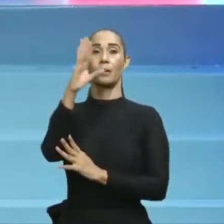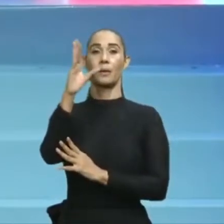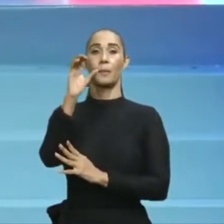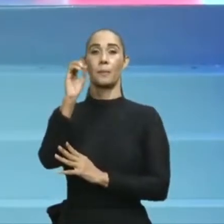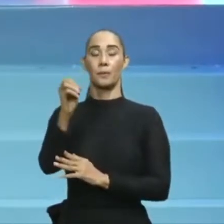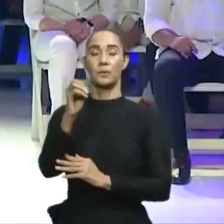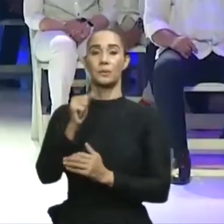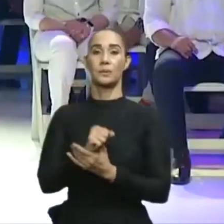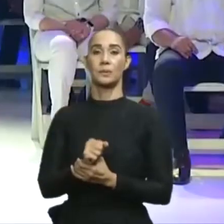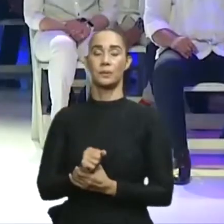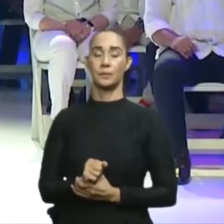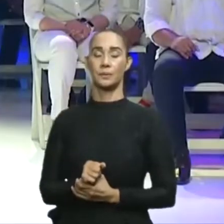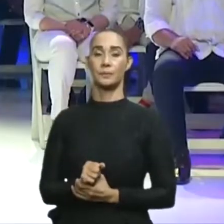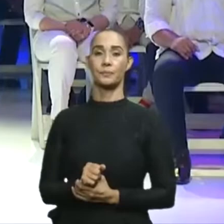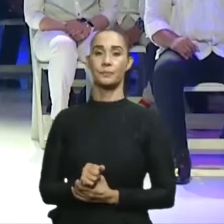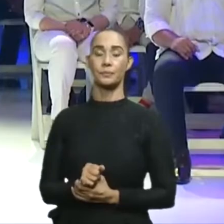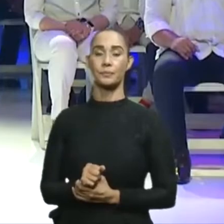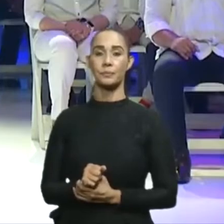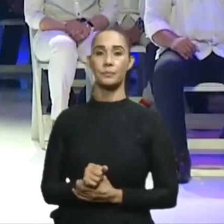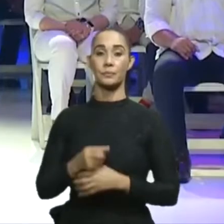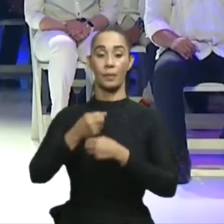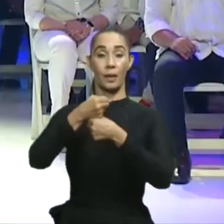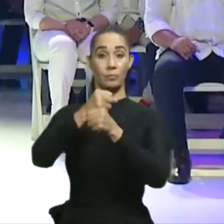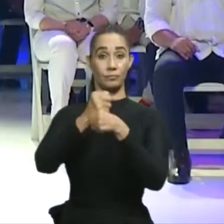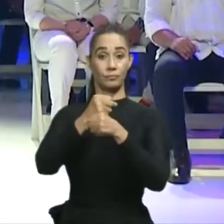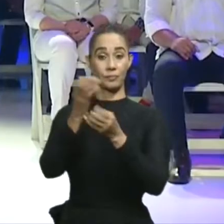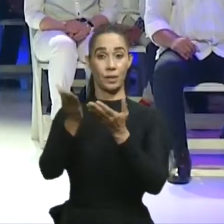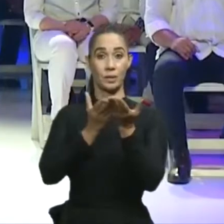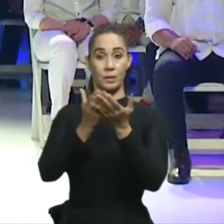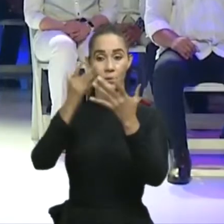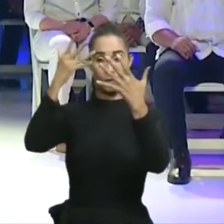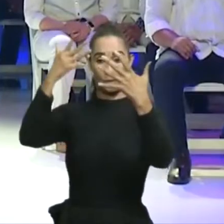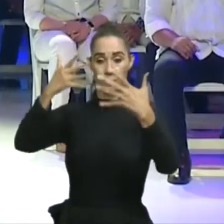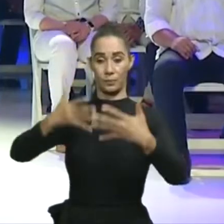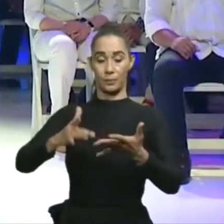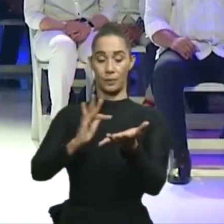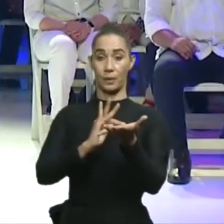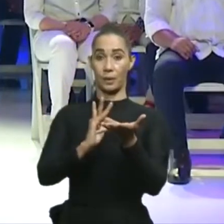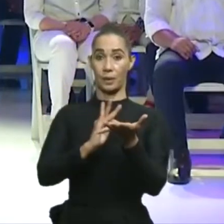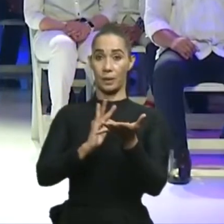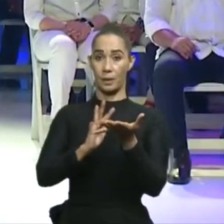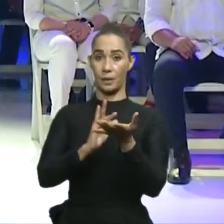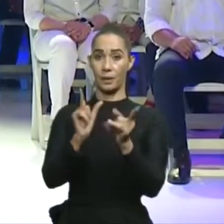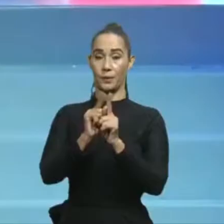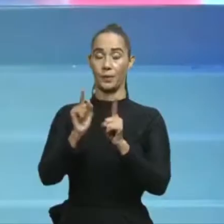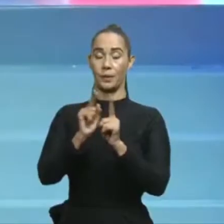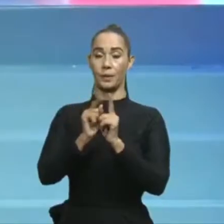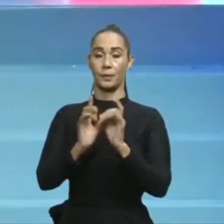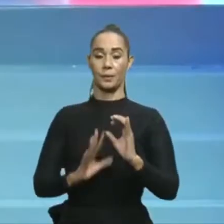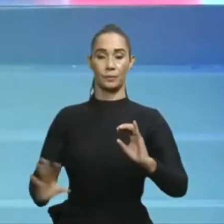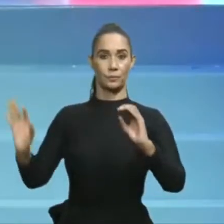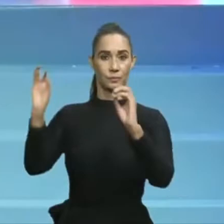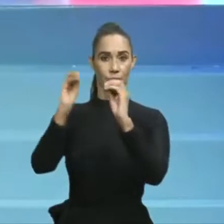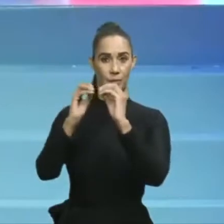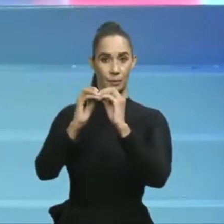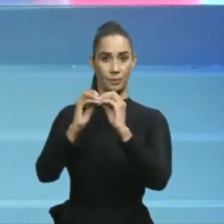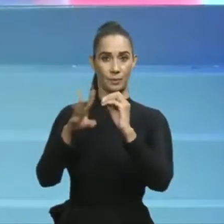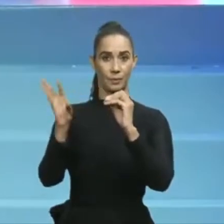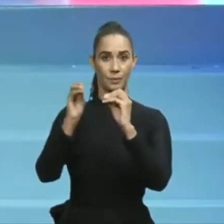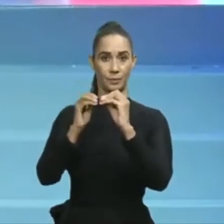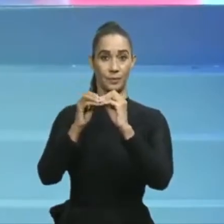emergencias la producción de servicios de imágenes y laboratorios también se han incrementado significativamente